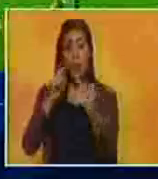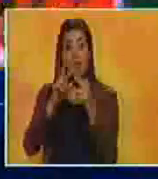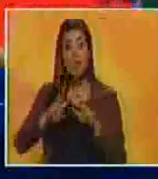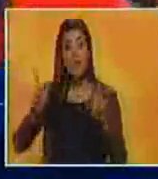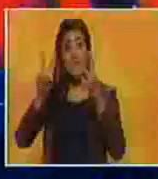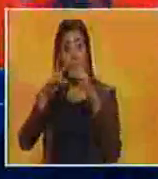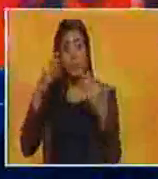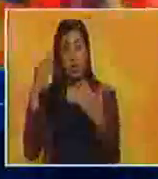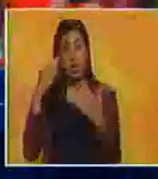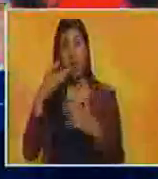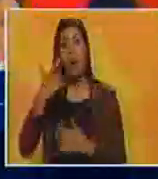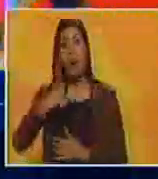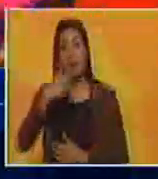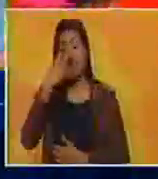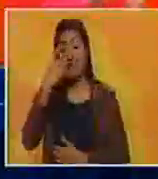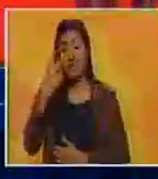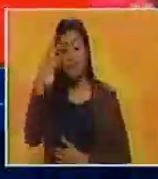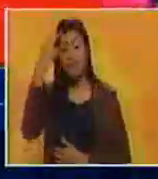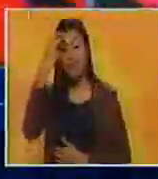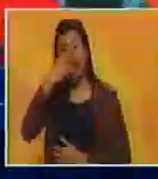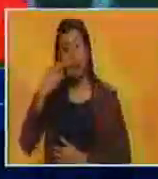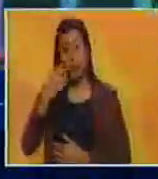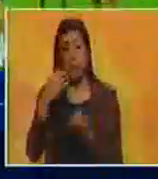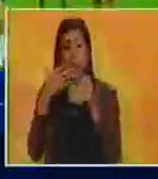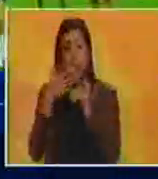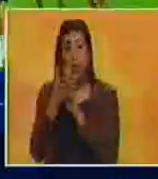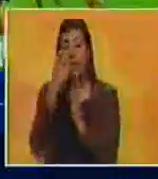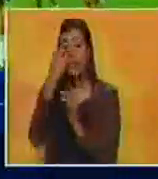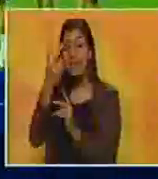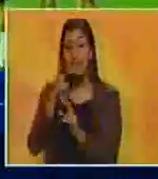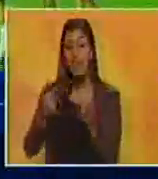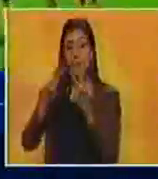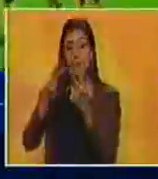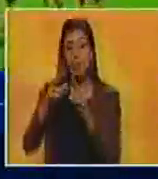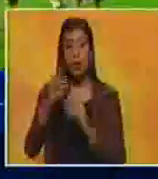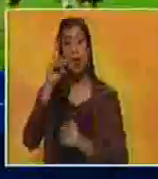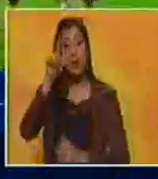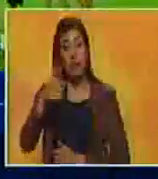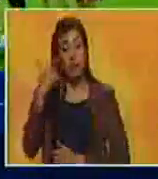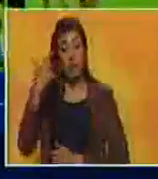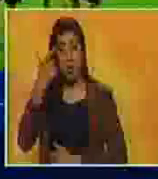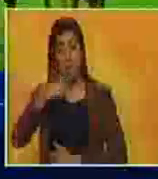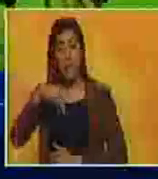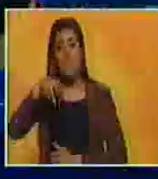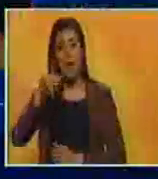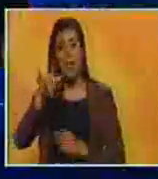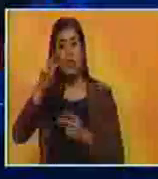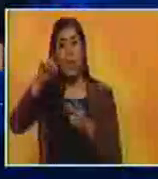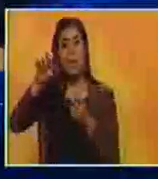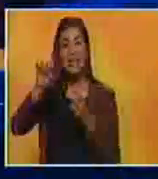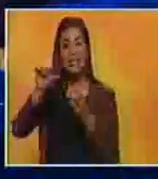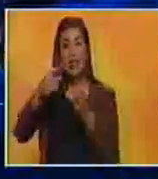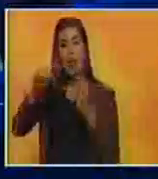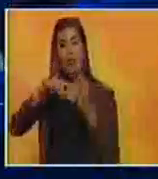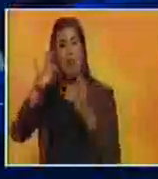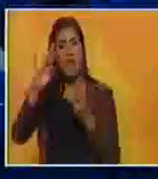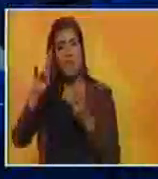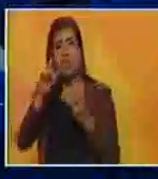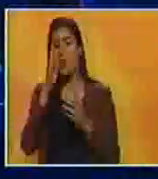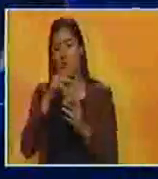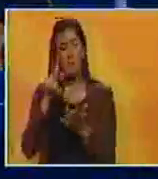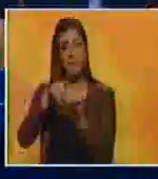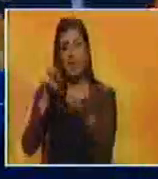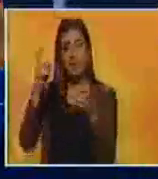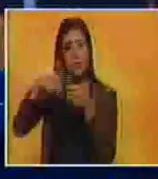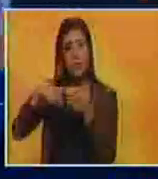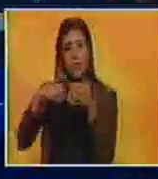victoria balsámica cuando visite la República Checa al Victoria Pilsen. Mariano Díaz, Marcelo, Jesús Vallejo y Rafael Varane no serán de la